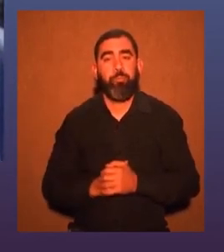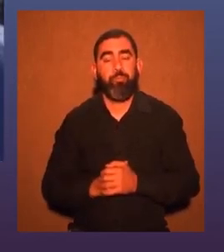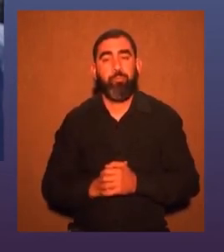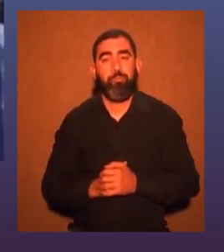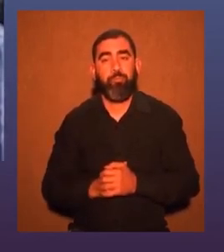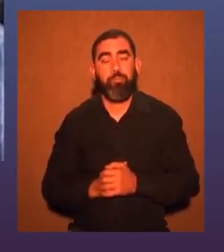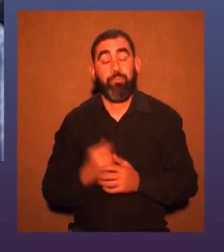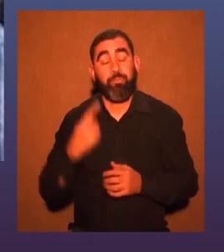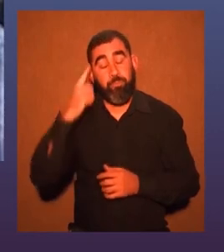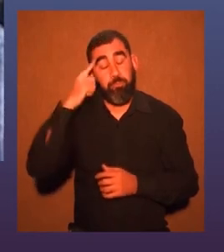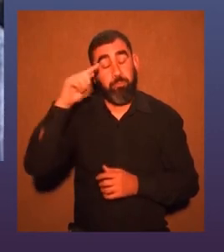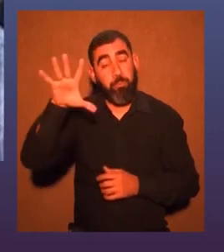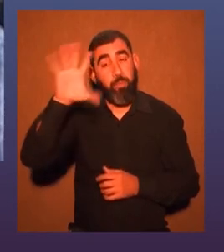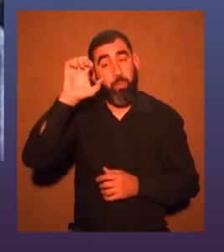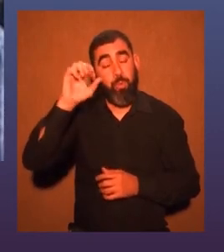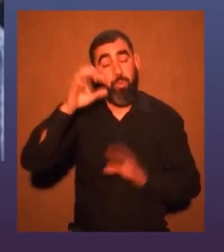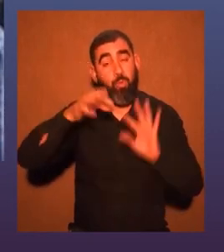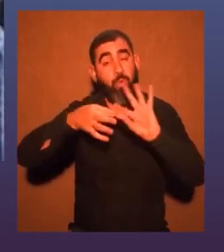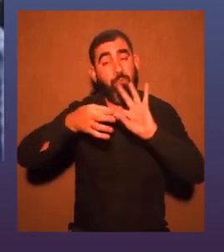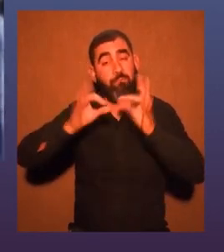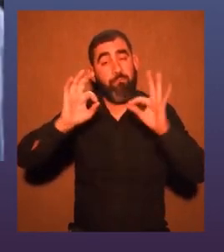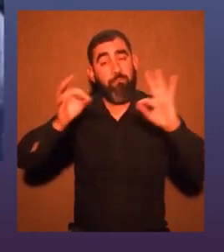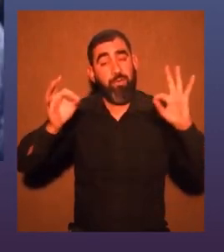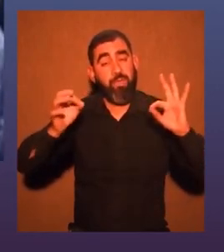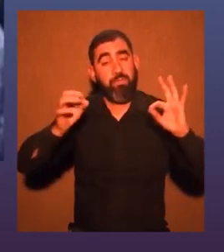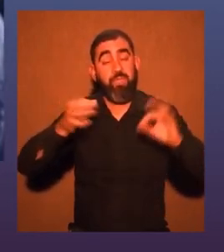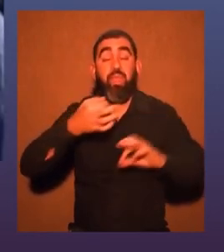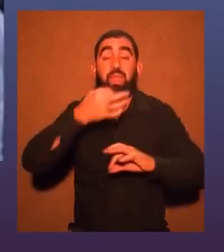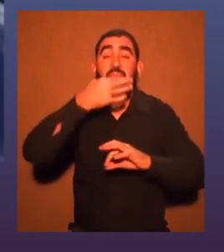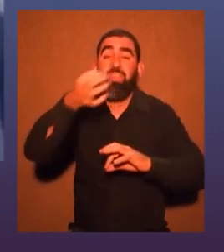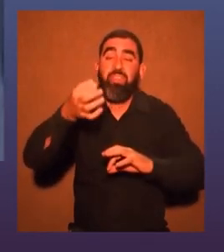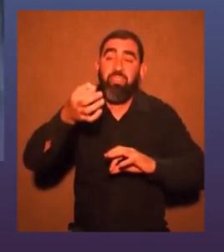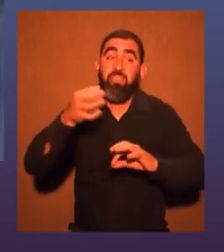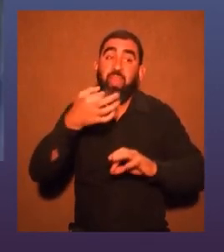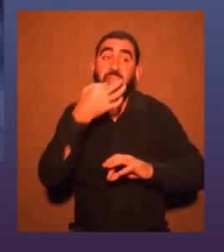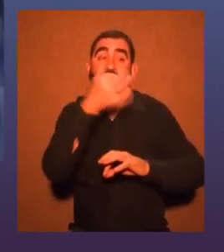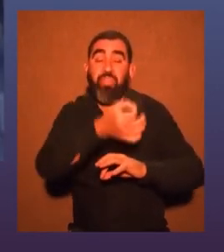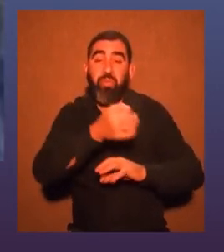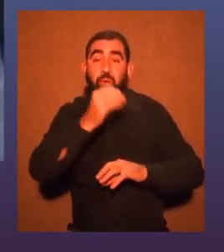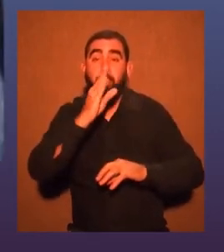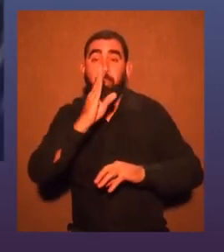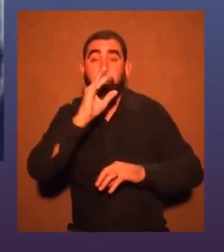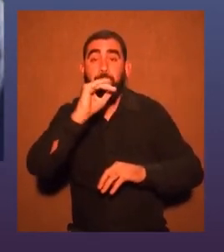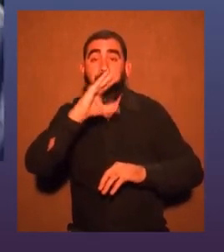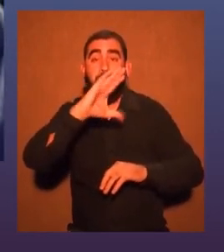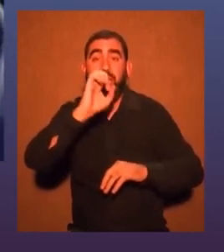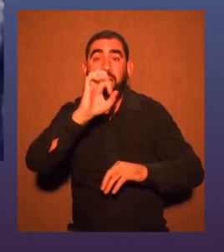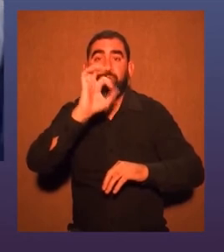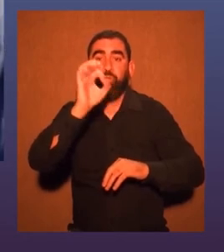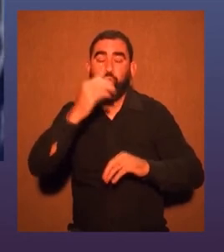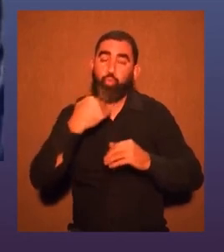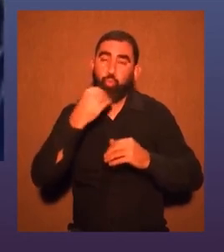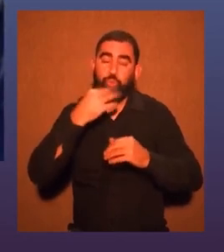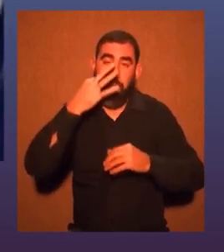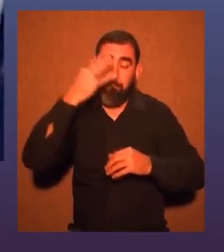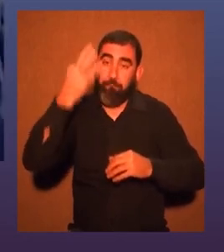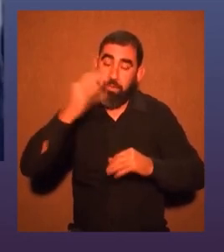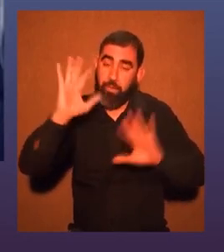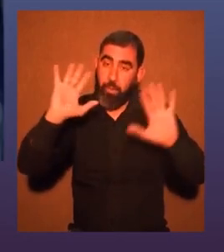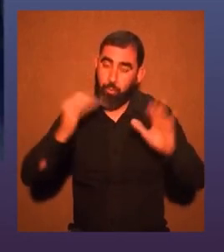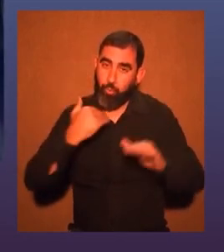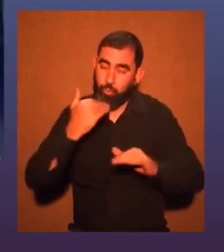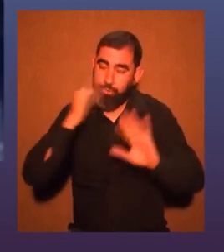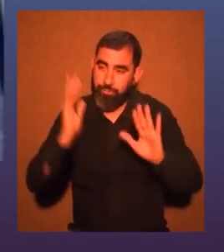Me hiciste acordar a una frase que dicen que dijo Picasso. No sé, le han hecho decir tantas cosas. Estoy con frases de